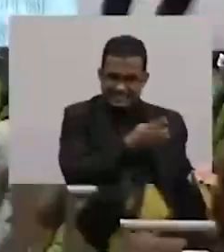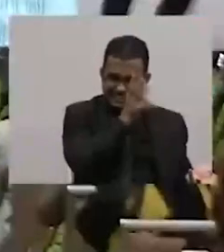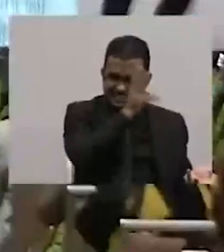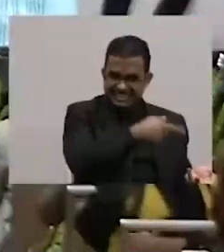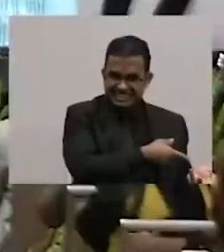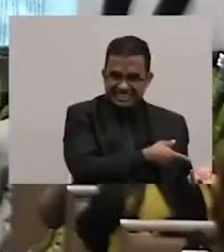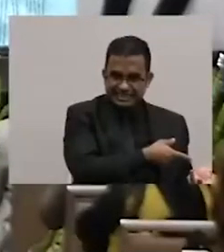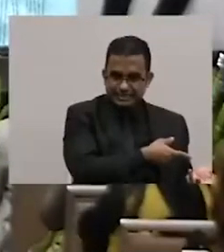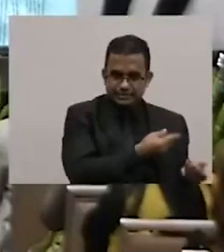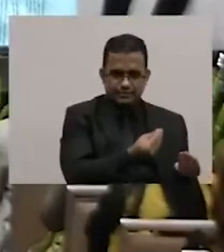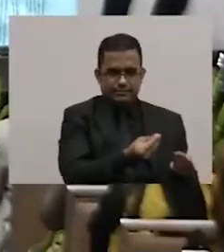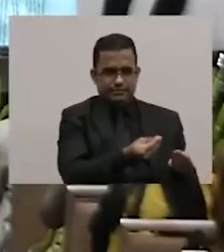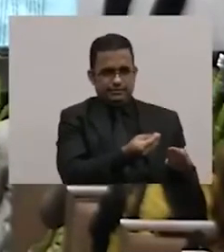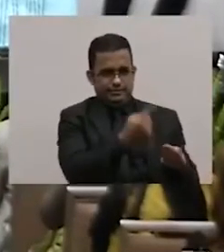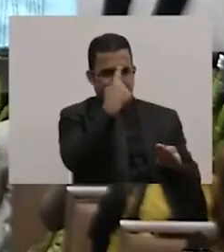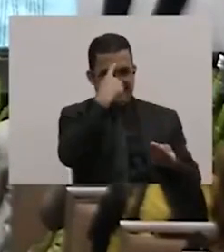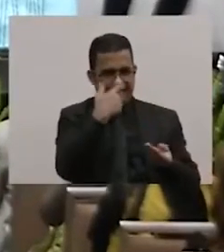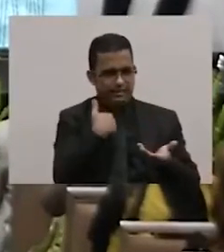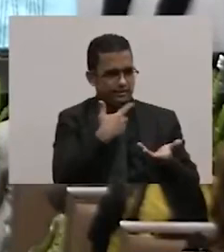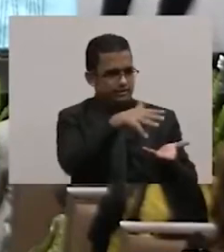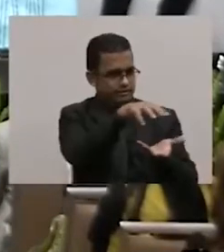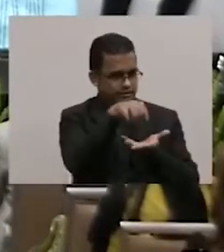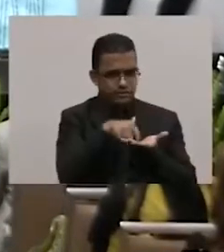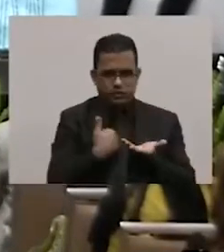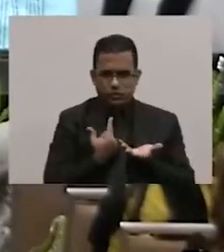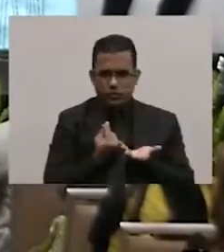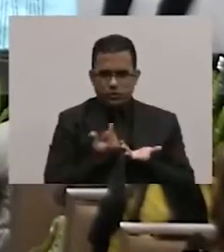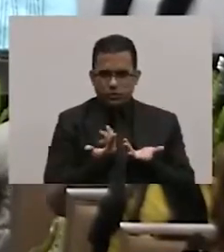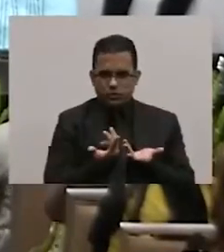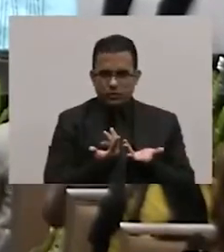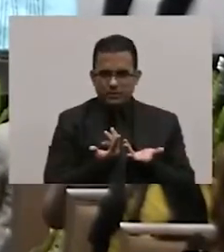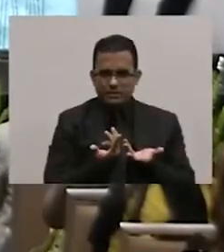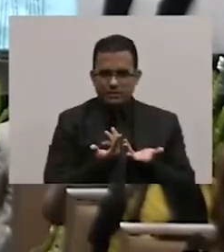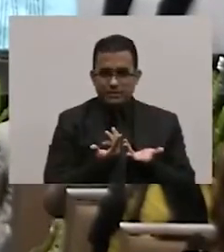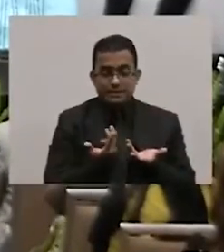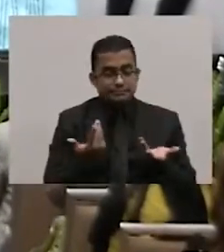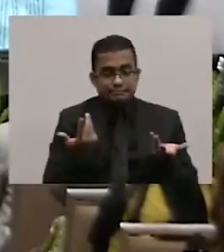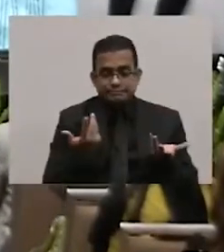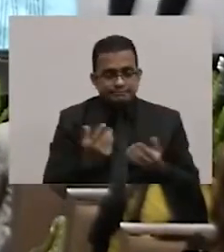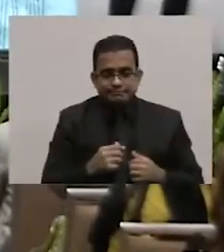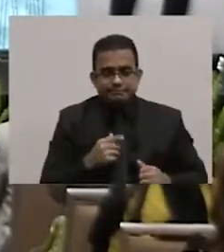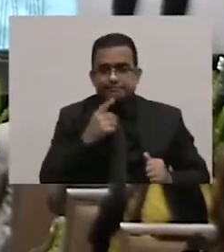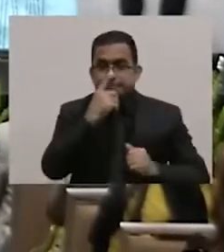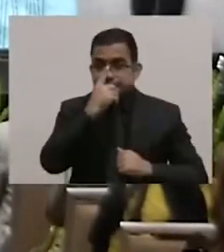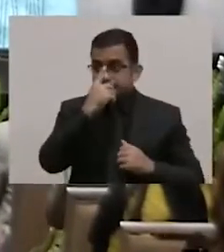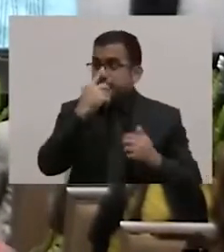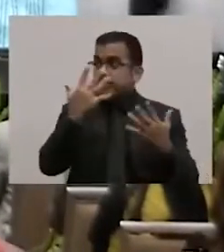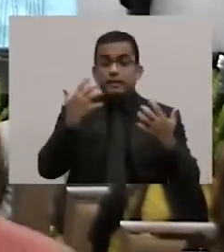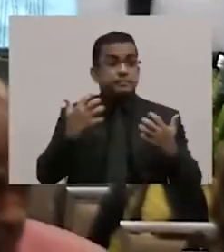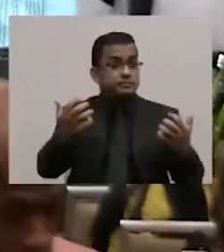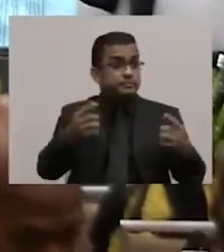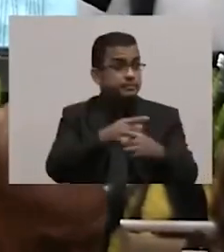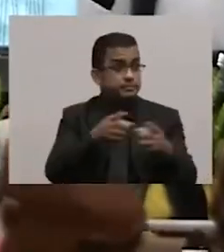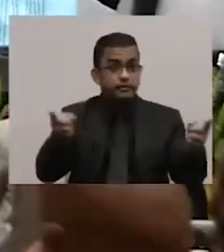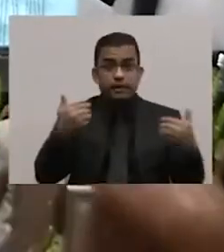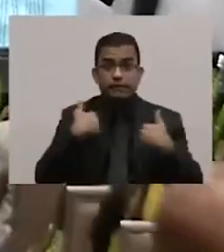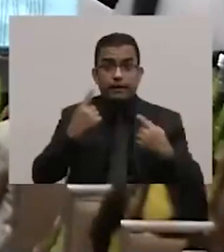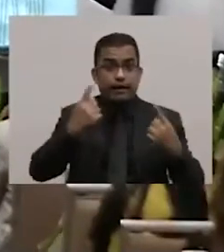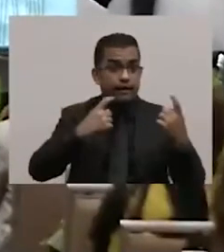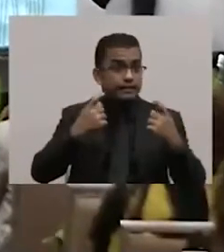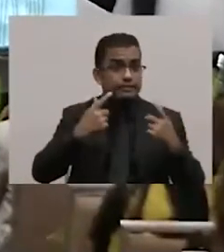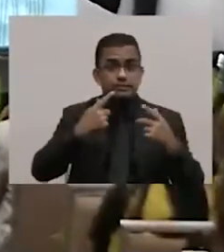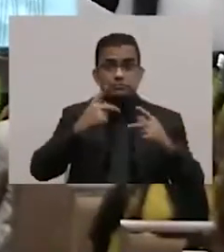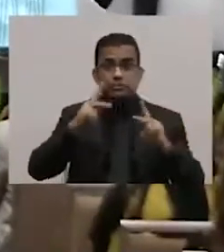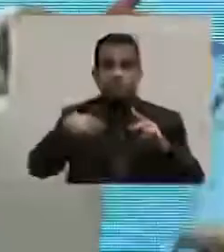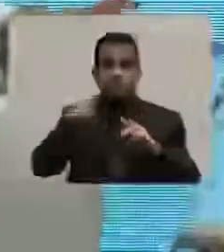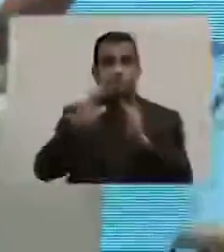Como que esperan ellos que usted haga con la información después de. Bueno, vamos a animar a los presentes que quieran hacer alguna pregunta.